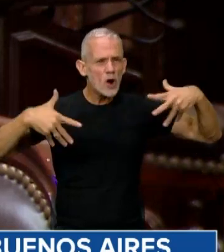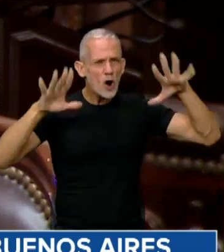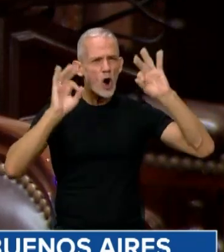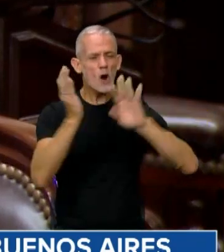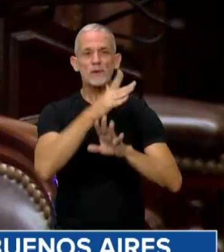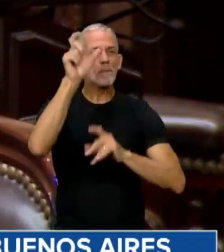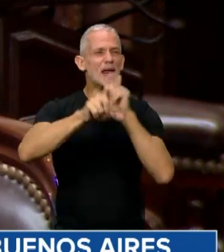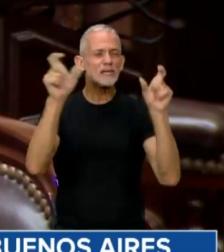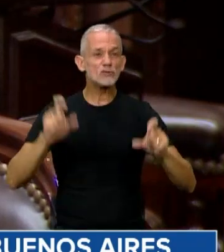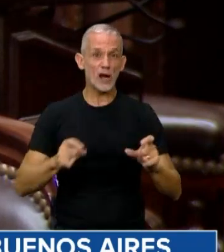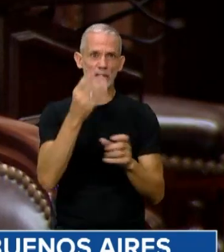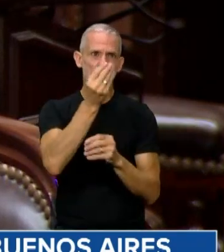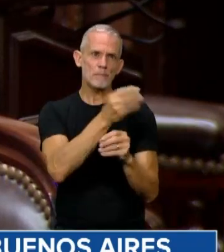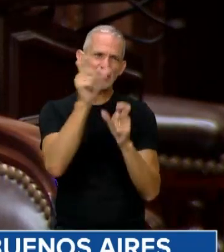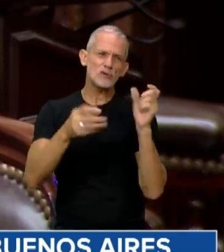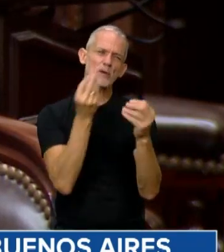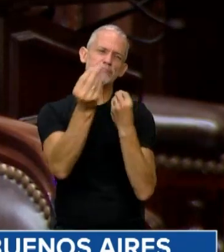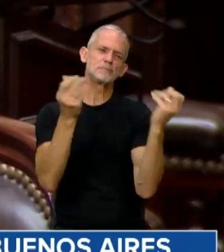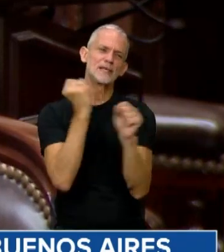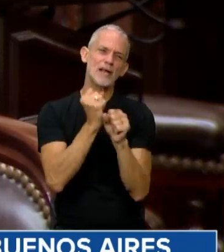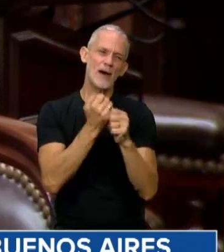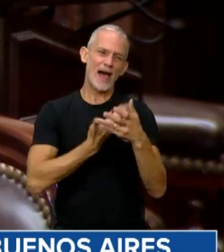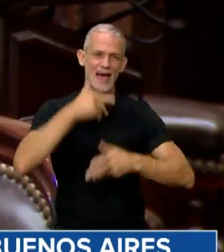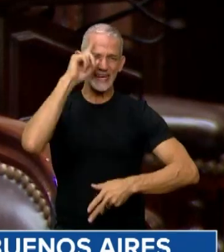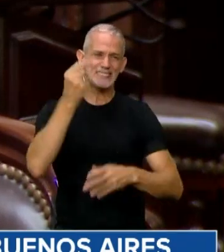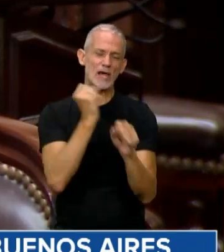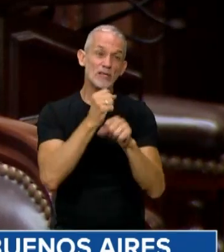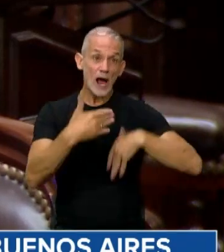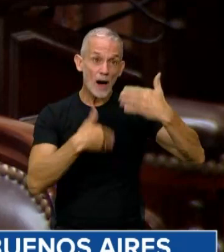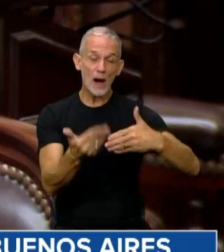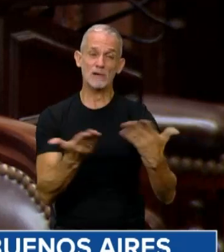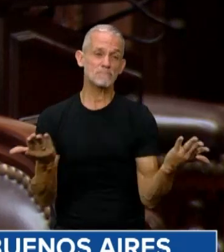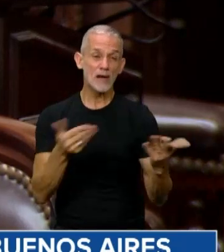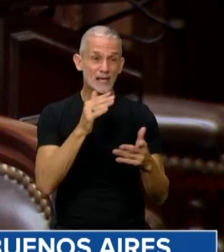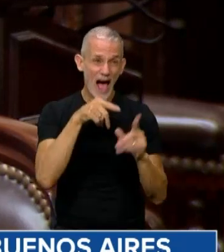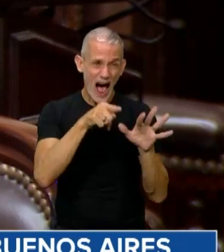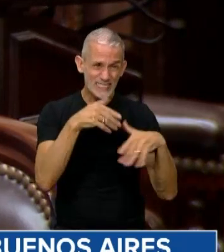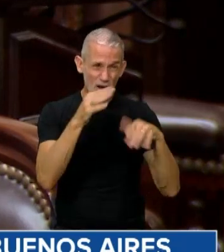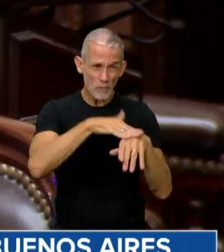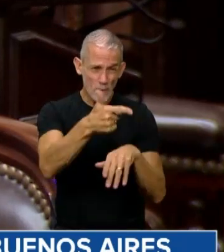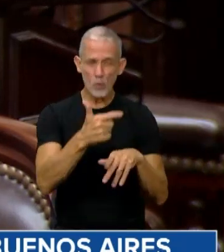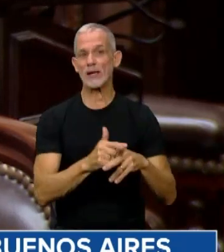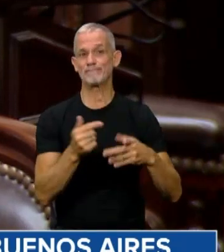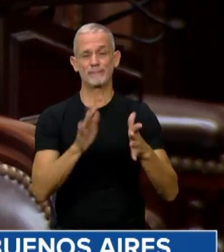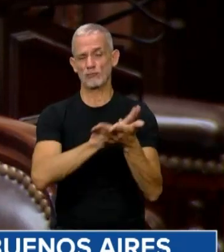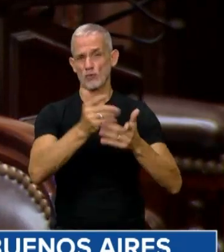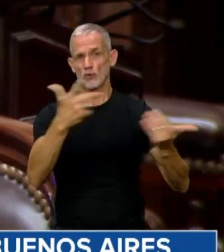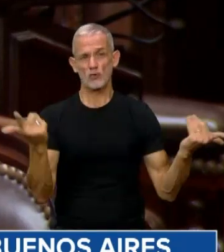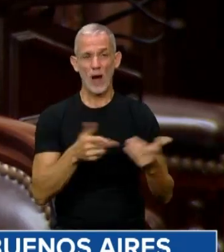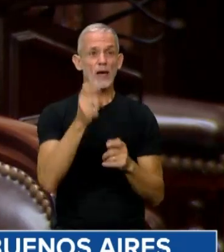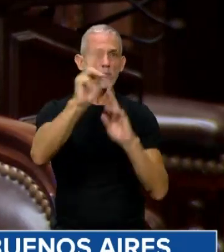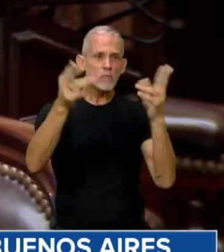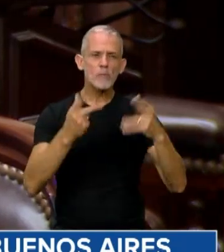integridad personal de los funcionarios que tienen que llevar las tareas adelante, no habrá solución. Que cada nuevo crimen sea un